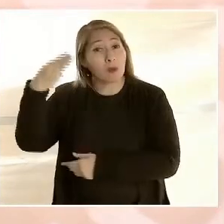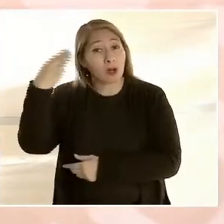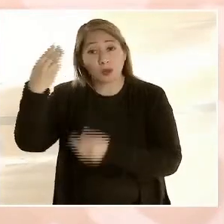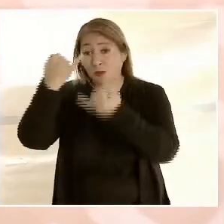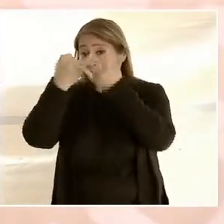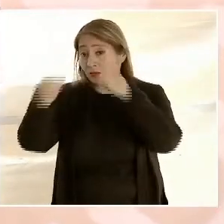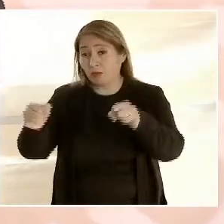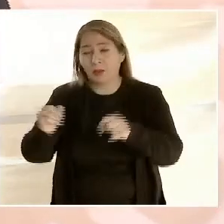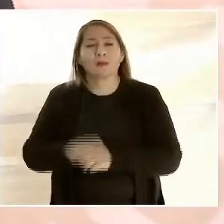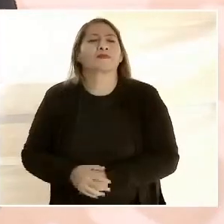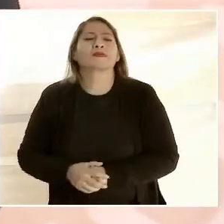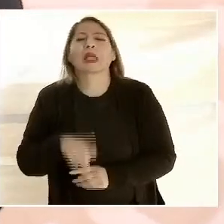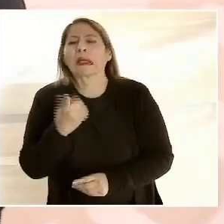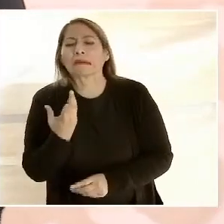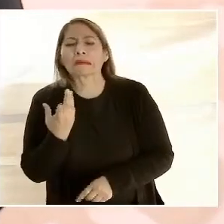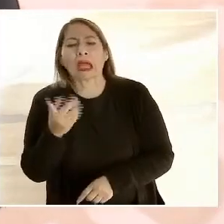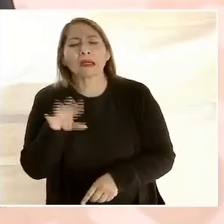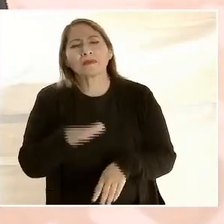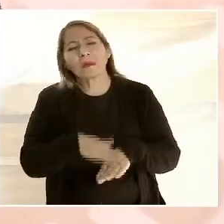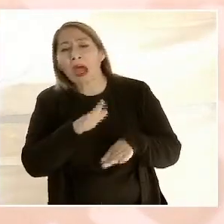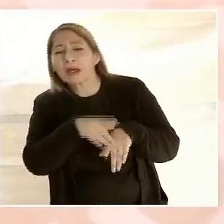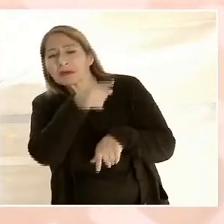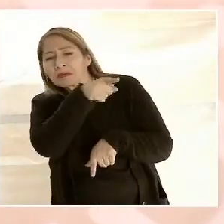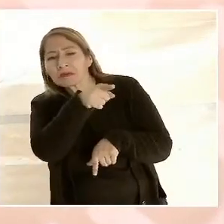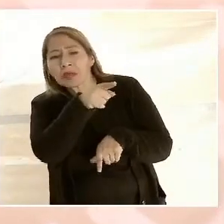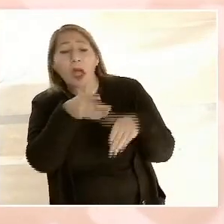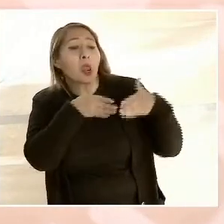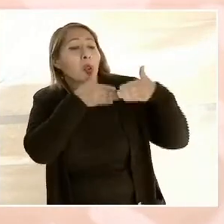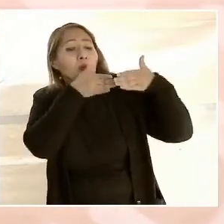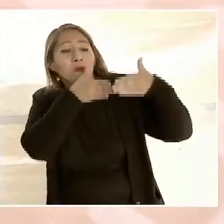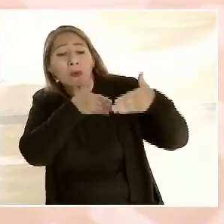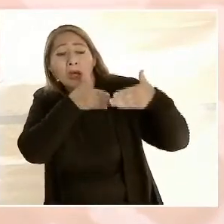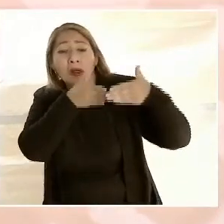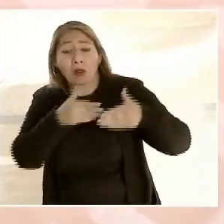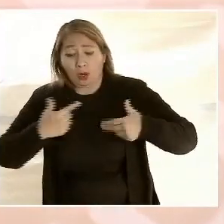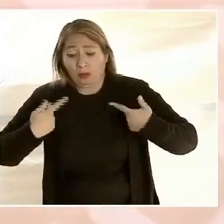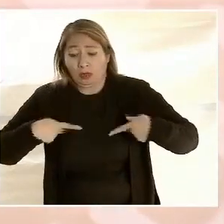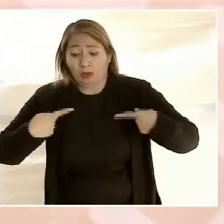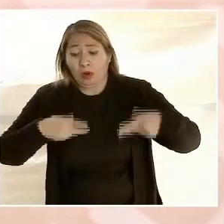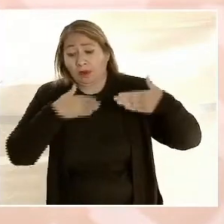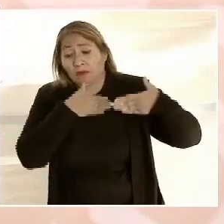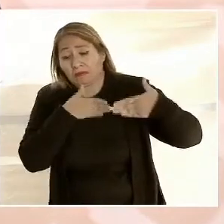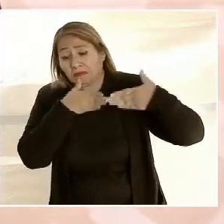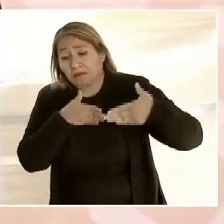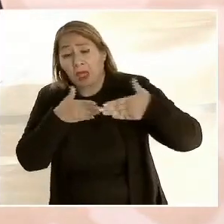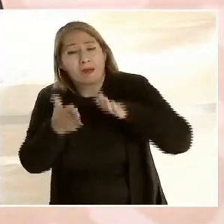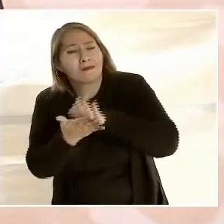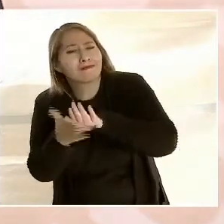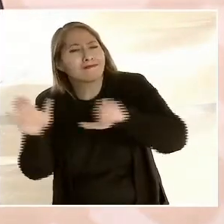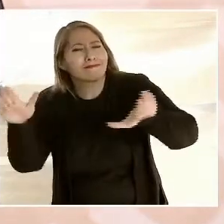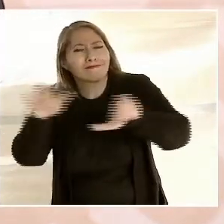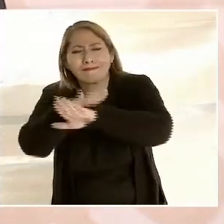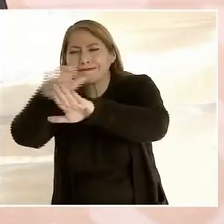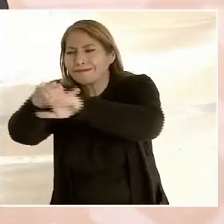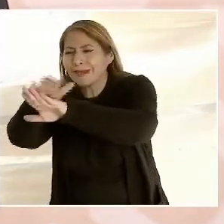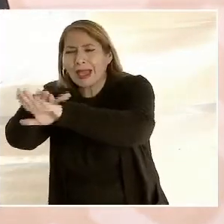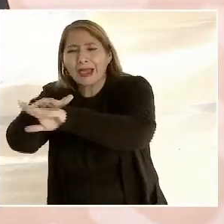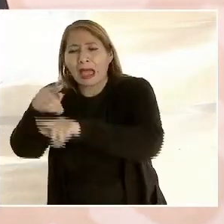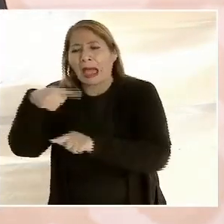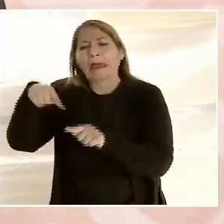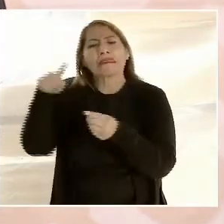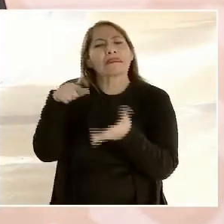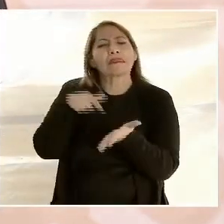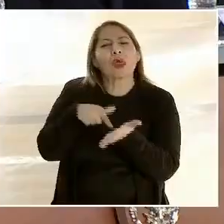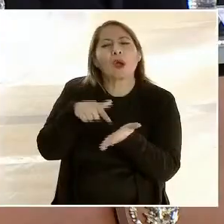Adicionalmente, nuestros marinos han participado en la transformación de la antigua prisión de las